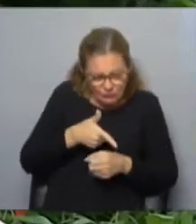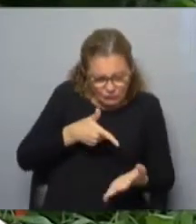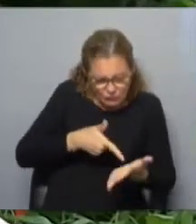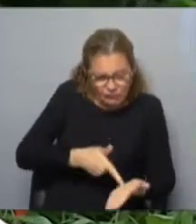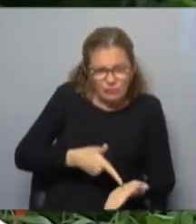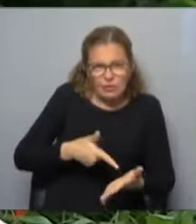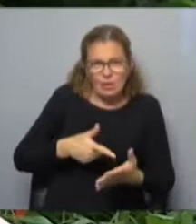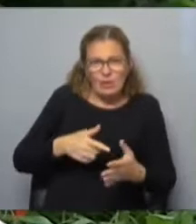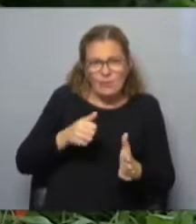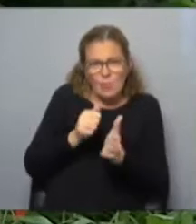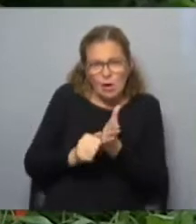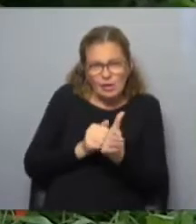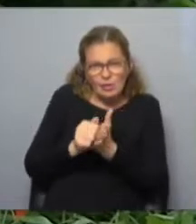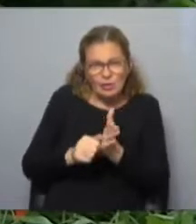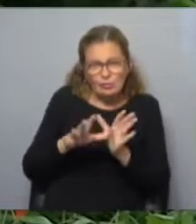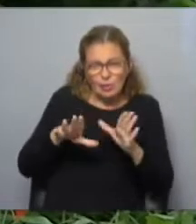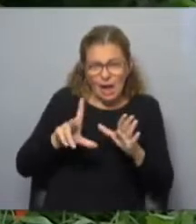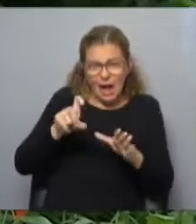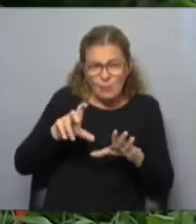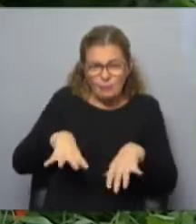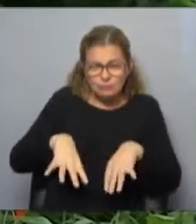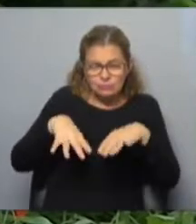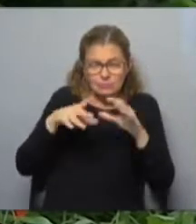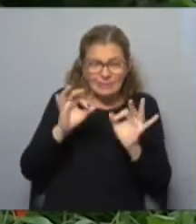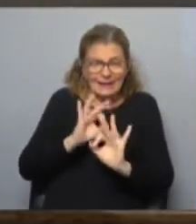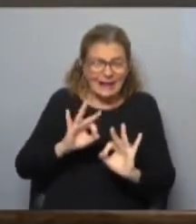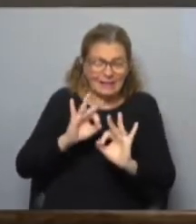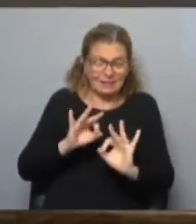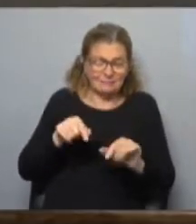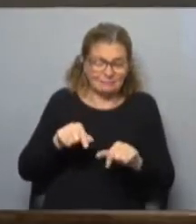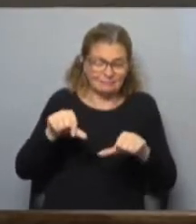ventaladro, moledora, todo eso tapó el agua. Y después no sirvió para nada eso.